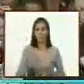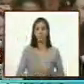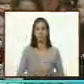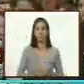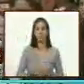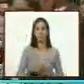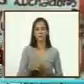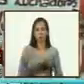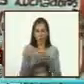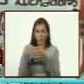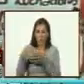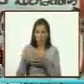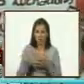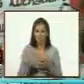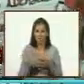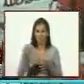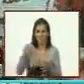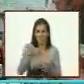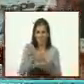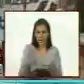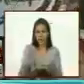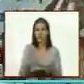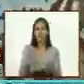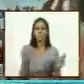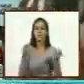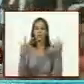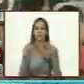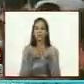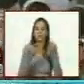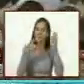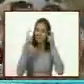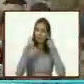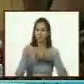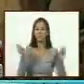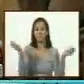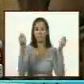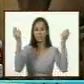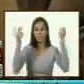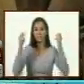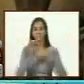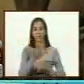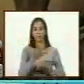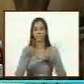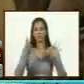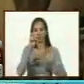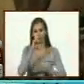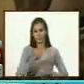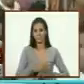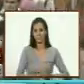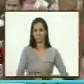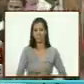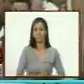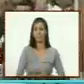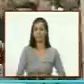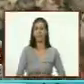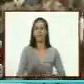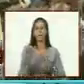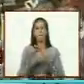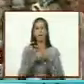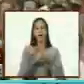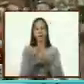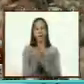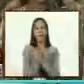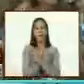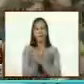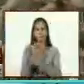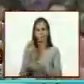de las brigadas Semilleros de la Patria, festejaron junto al presidente Hugo Chávez sus 57 años de vida. Enviaron palabras de amor y